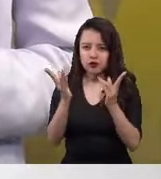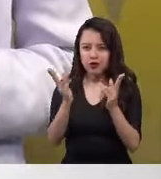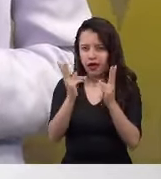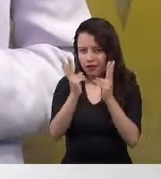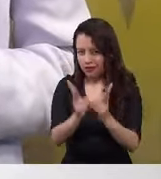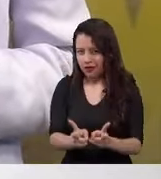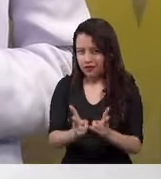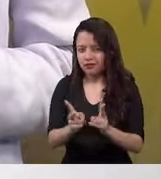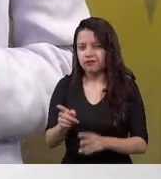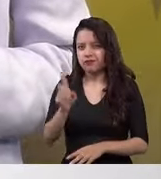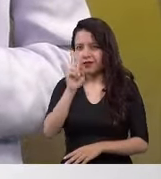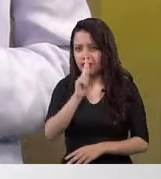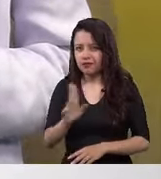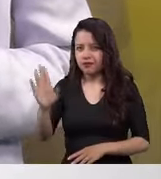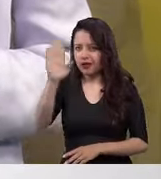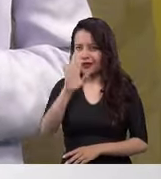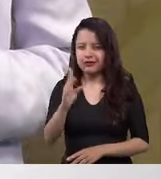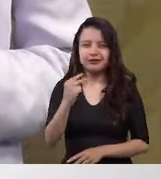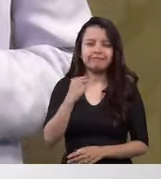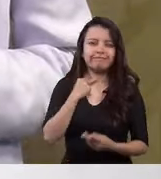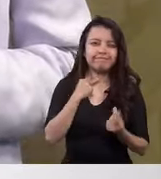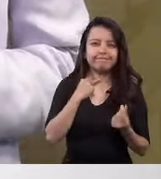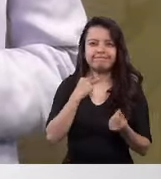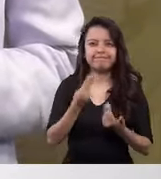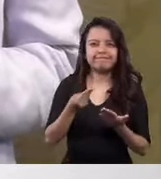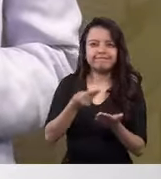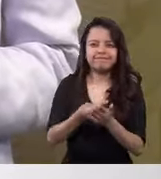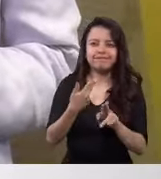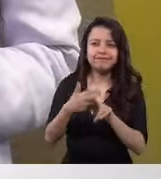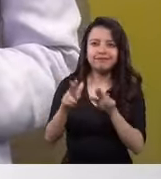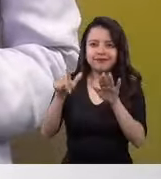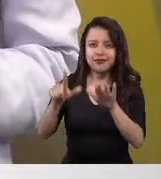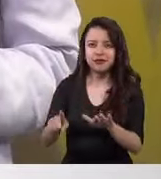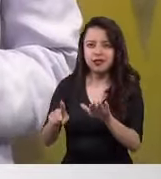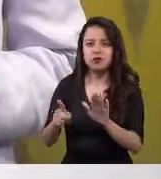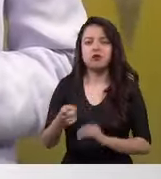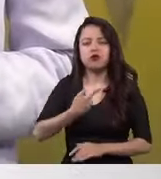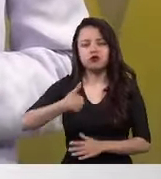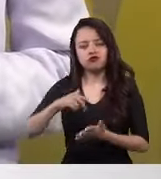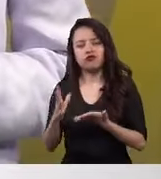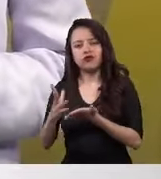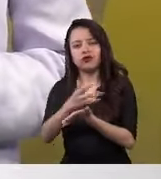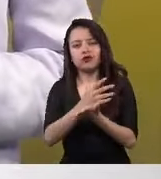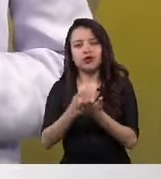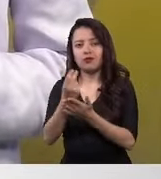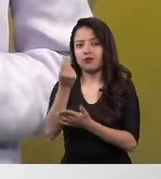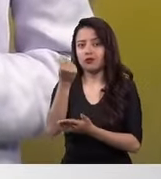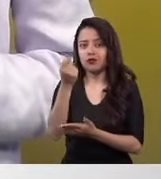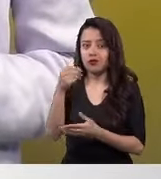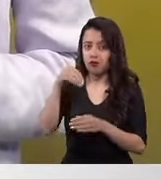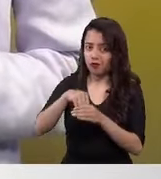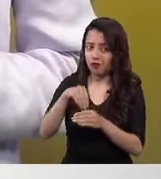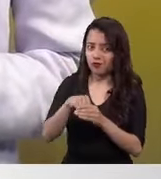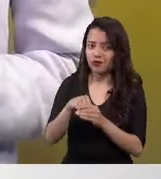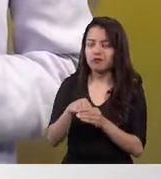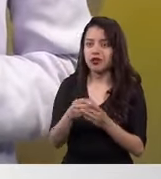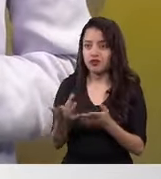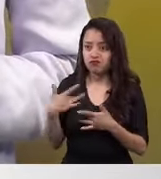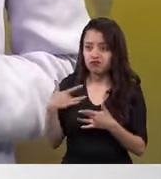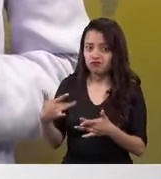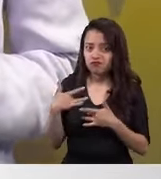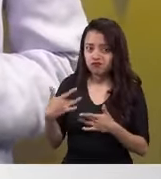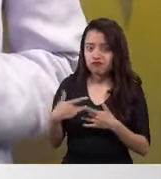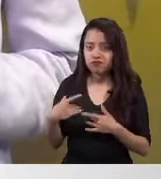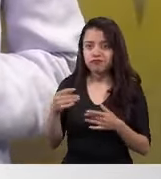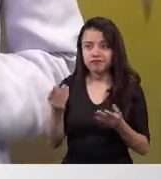que no han podido terminar pues sus estudios, y nosotros estamos ahí y Laura está ahí. Ay, en no. la Plaza Juan Diego Alvira, no, para que